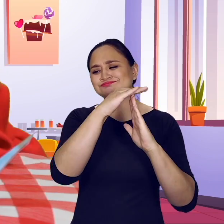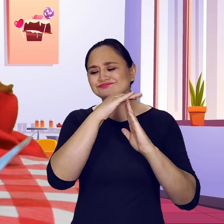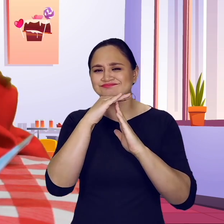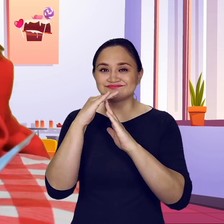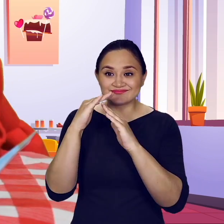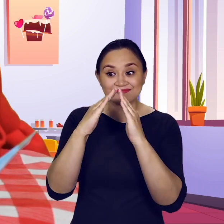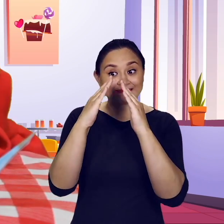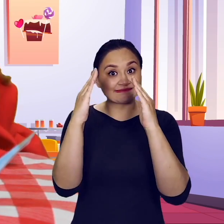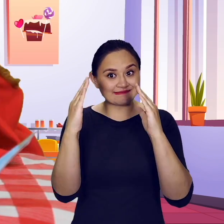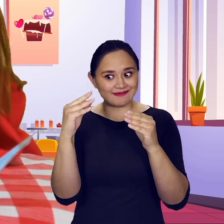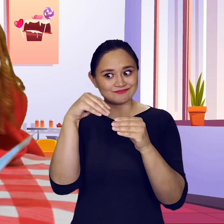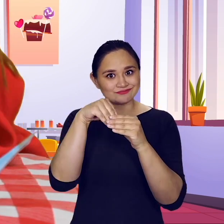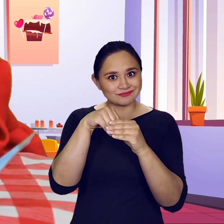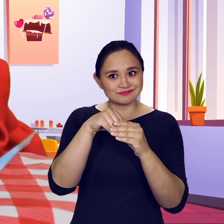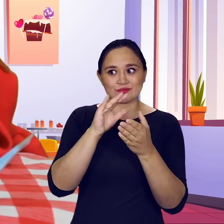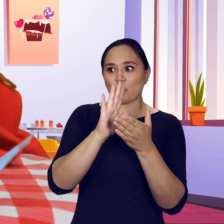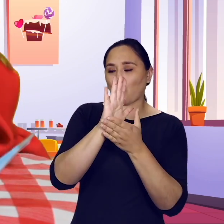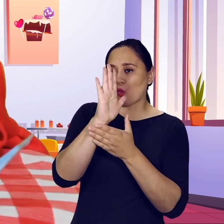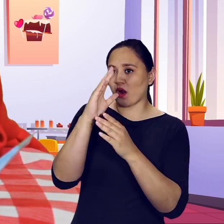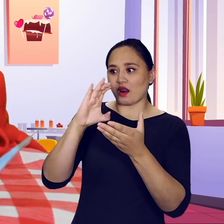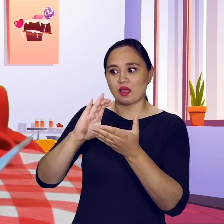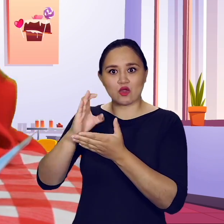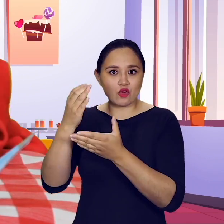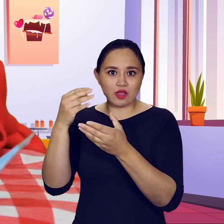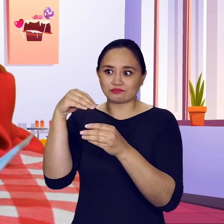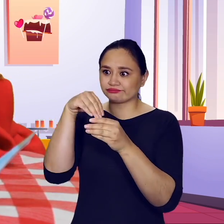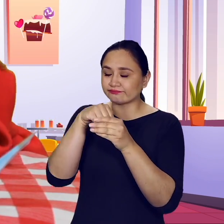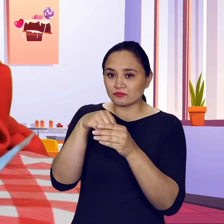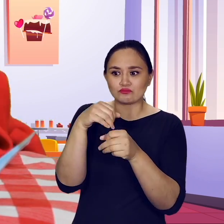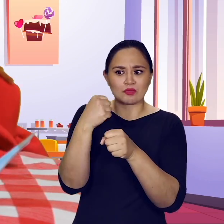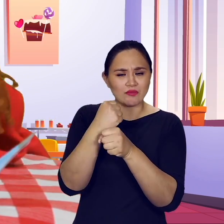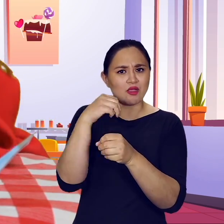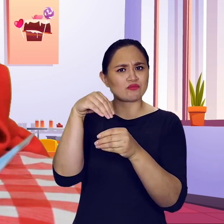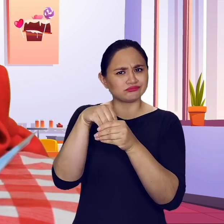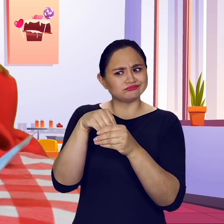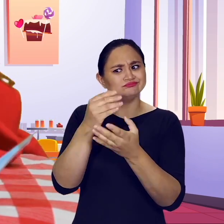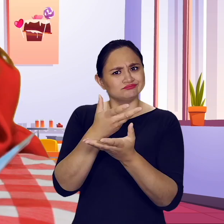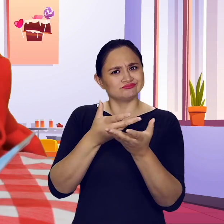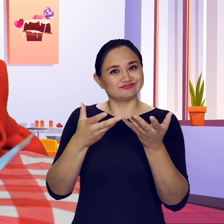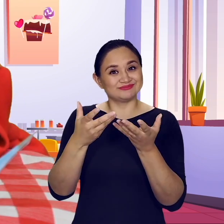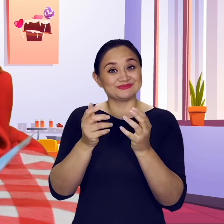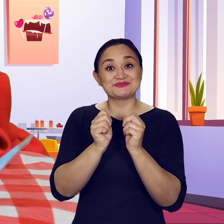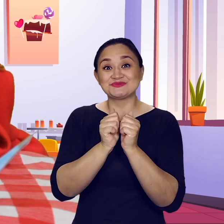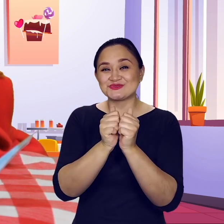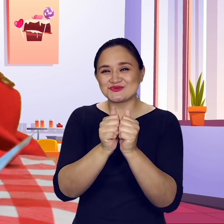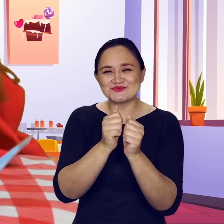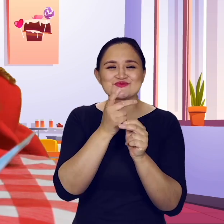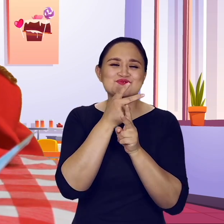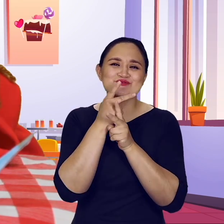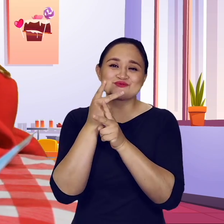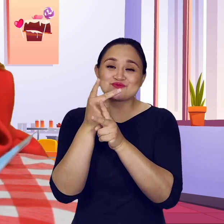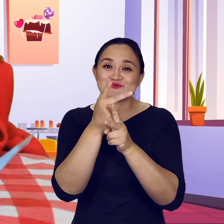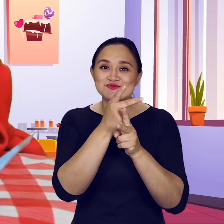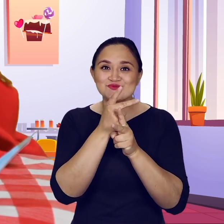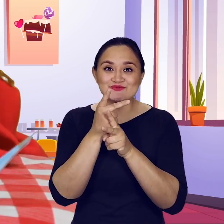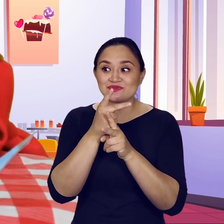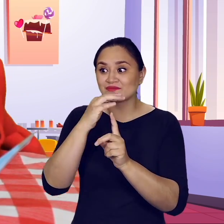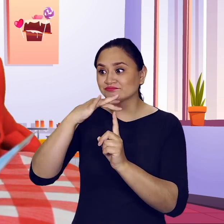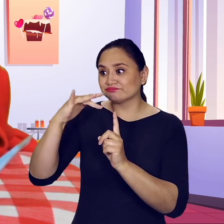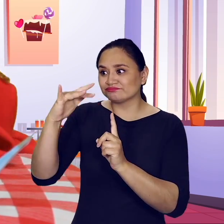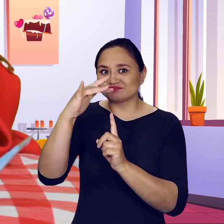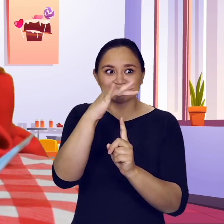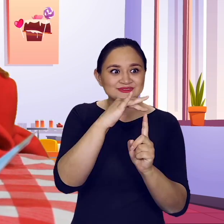hogares, en las escuelas, en los colegios y en los trabajos. y juntos cuidar que